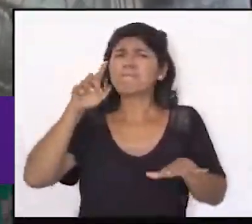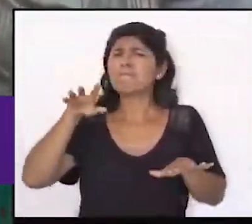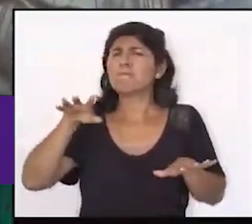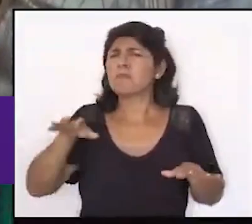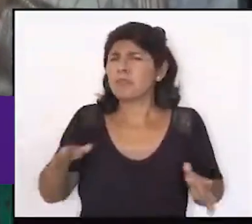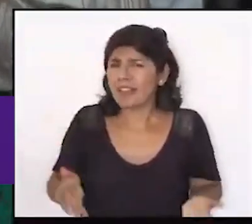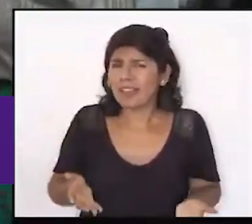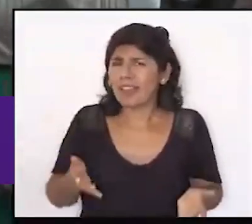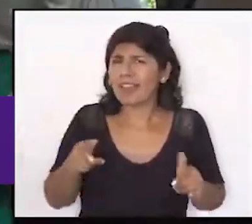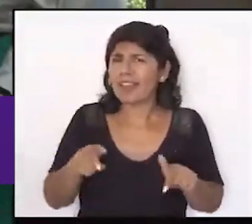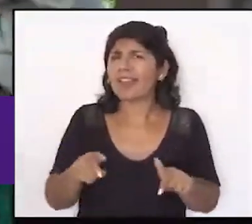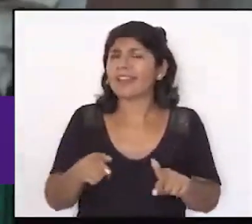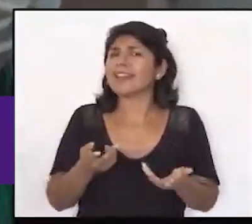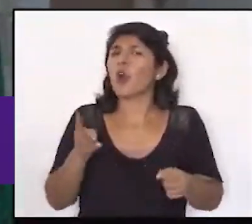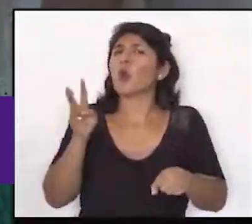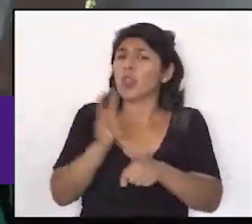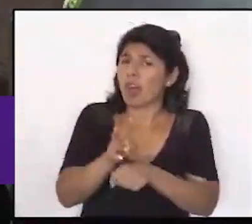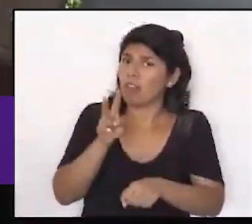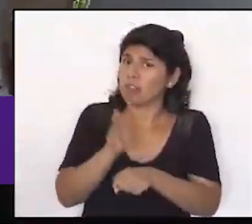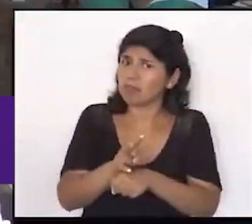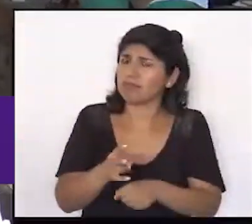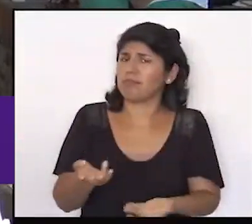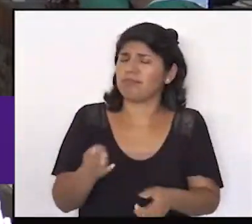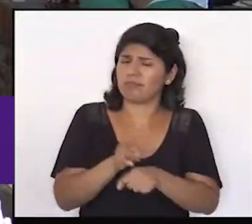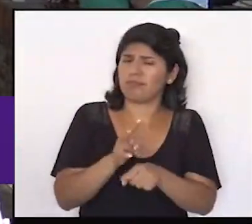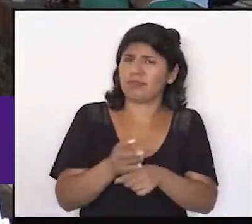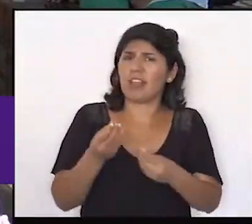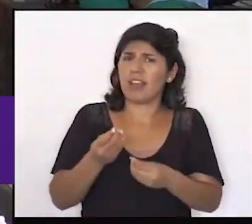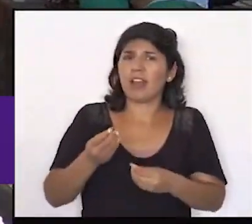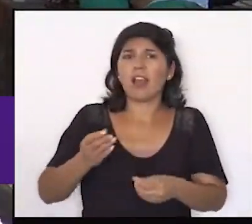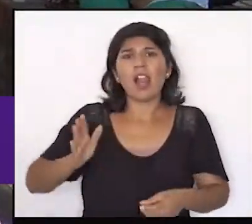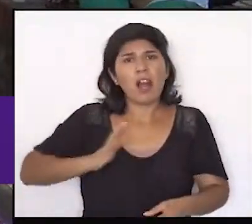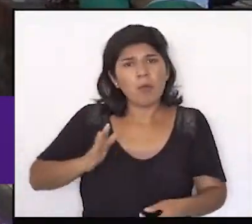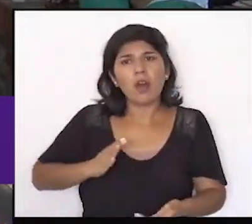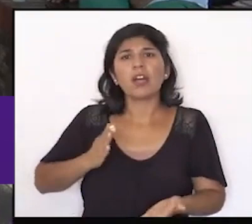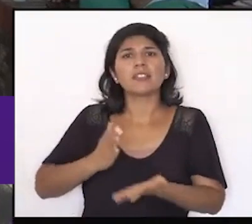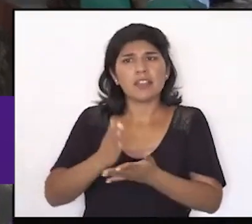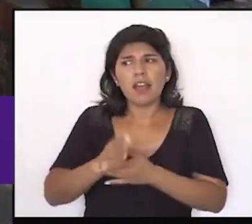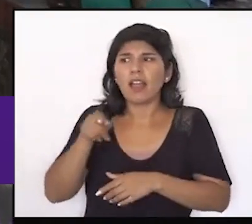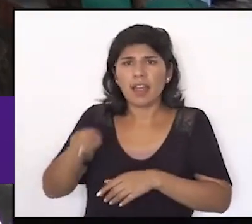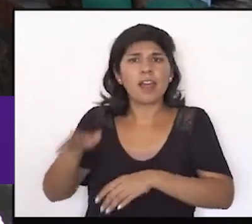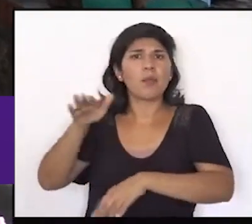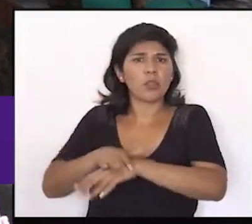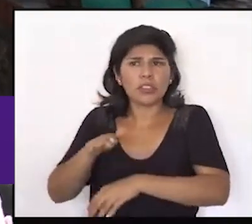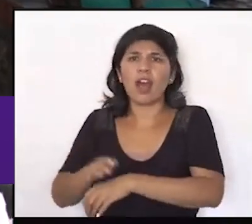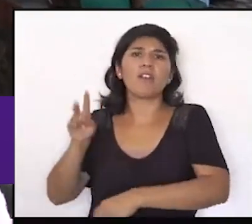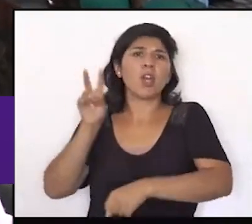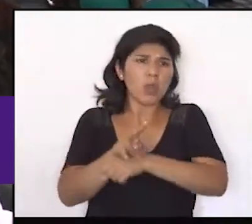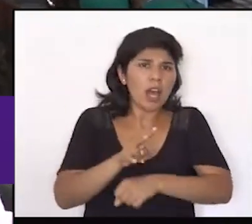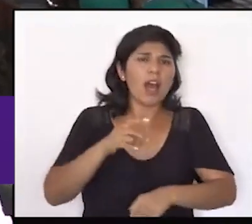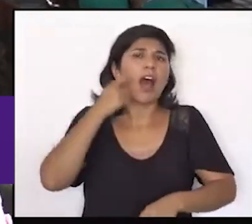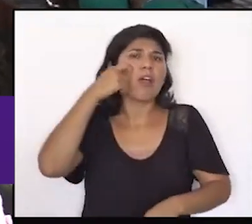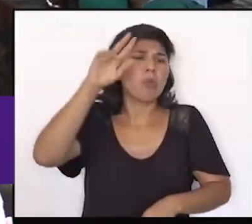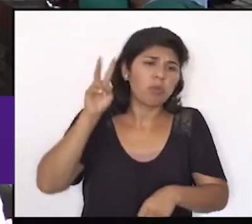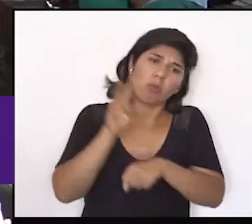sería bueno que se considere el tema de los cuidados, porque la mujer siempre ha estado destinada a cuidar a